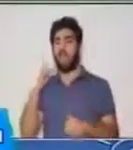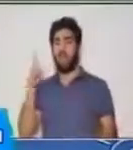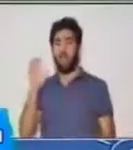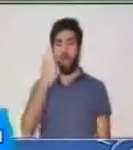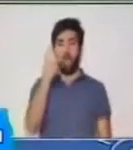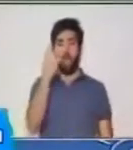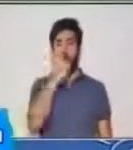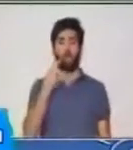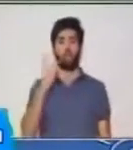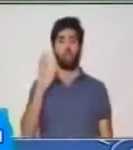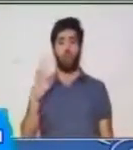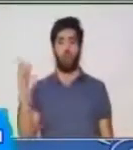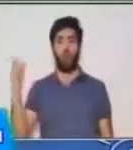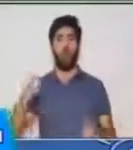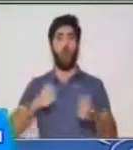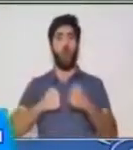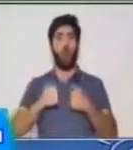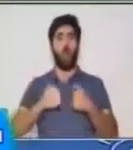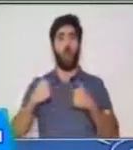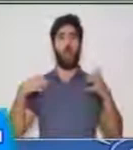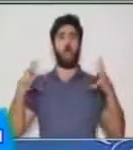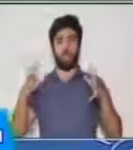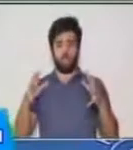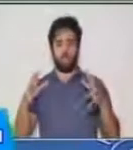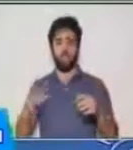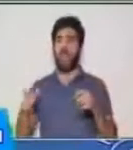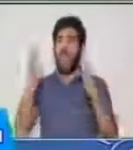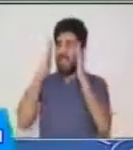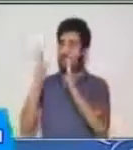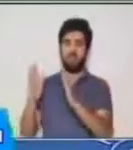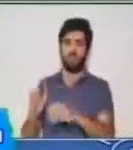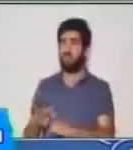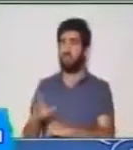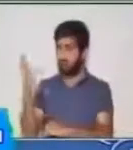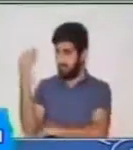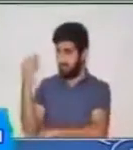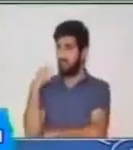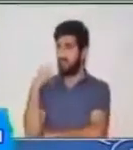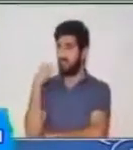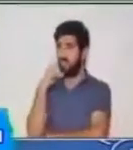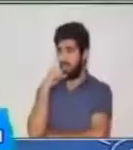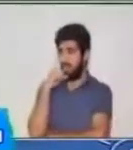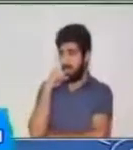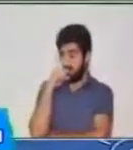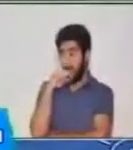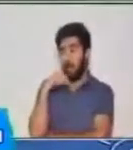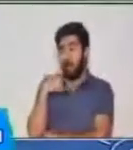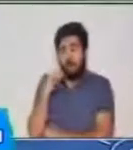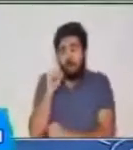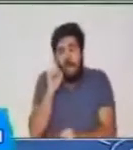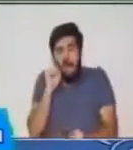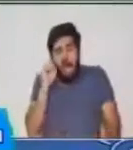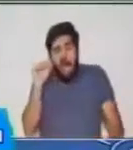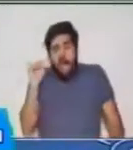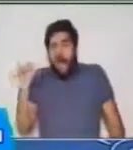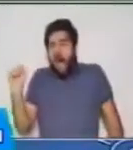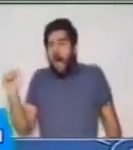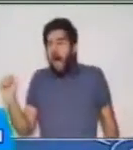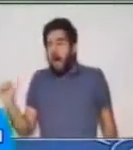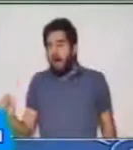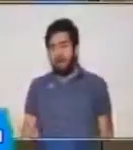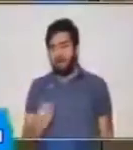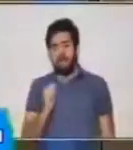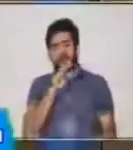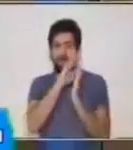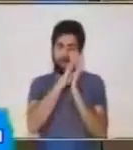animal que no suele prestar atención. Se aburre cuando le cuentan algo. Siempre tiene mucho sueño y acaba bostezando, mirando